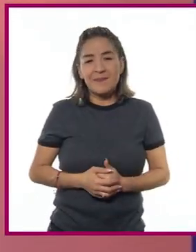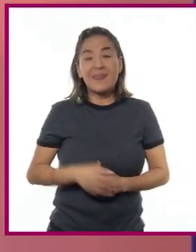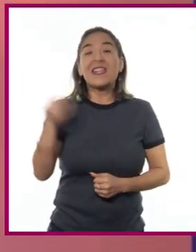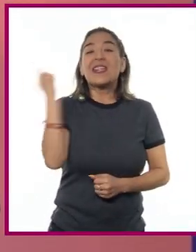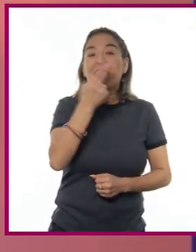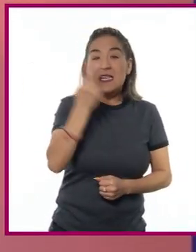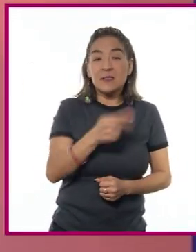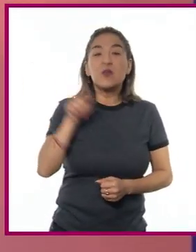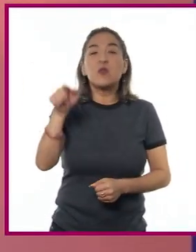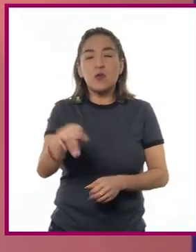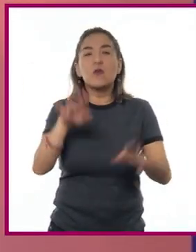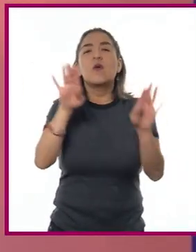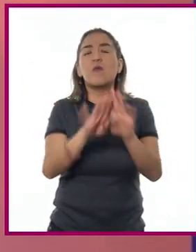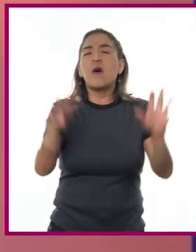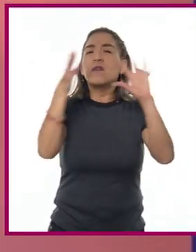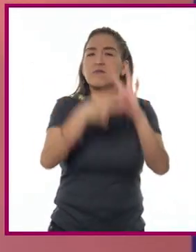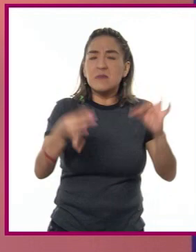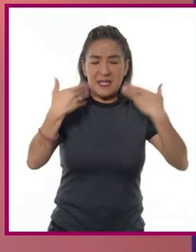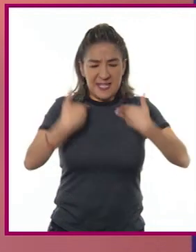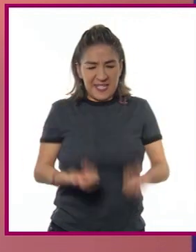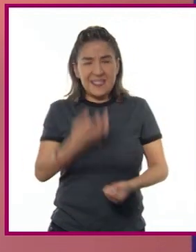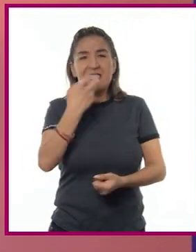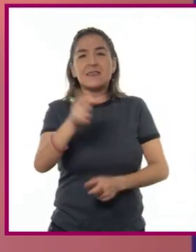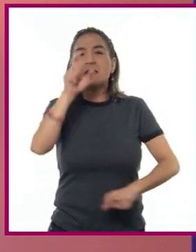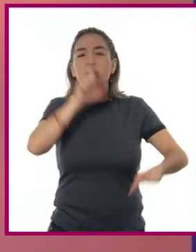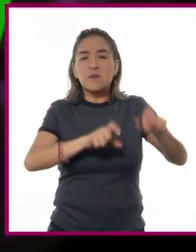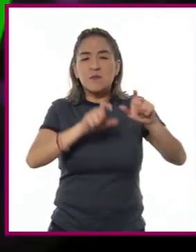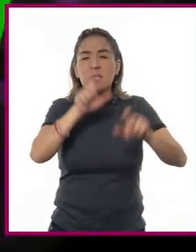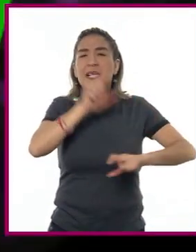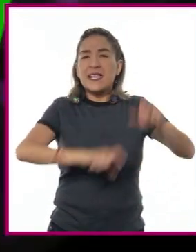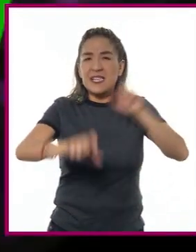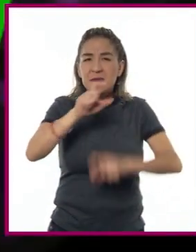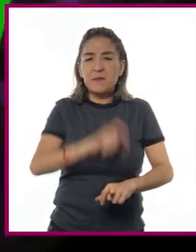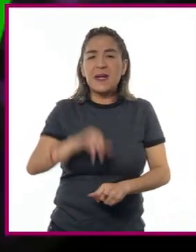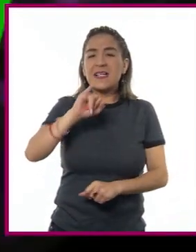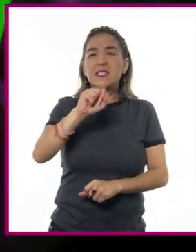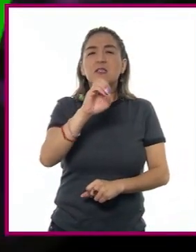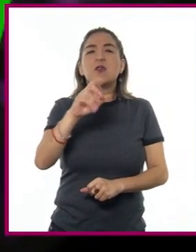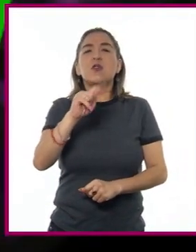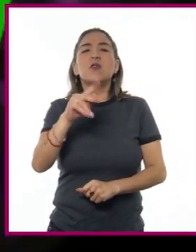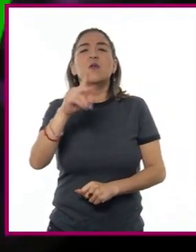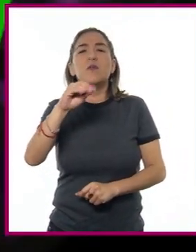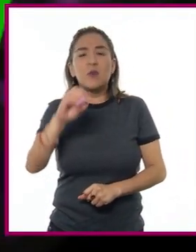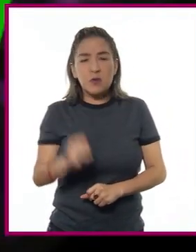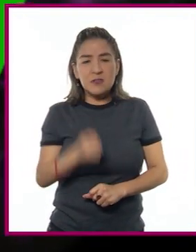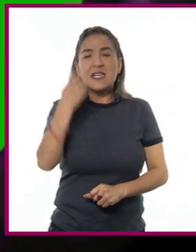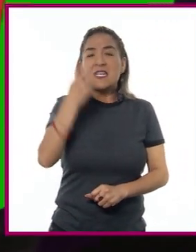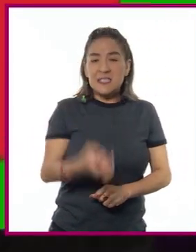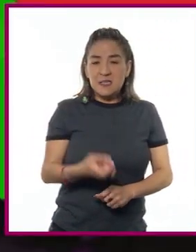Necesitamos que nos ayuden a comprender la composición de los isótopos. ¡Claro que sí, maestra!